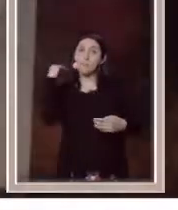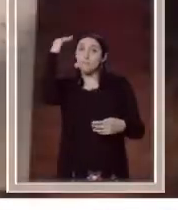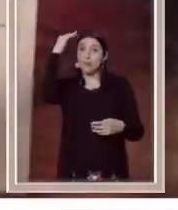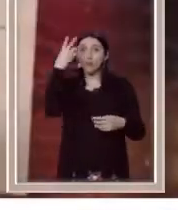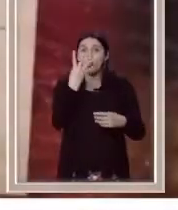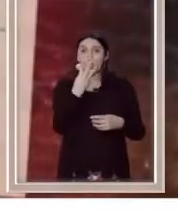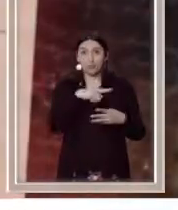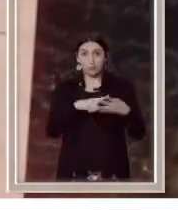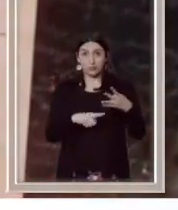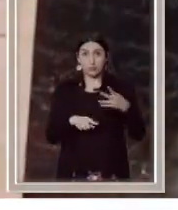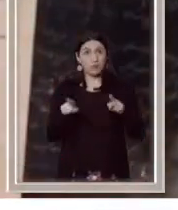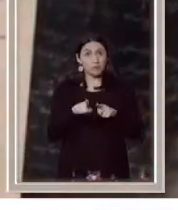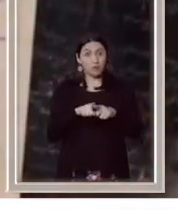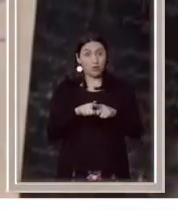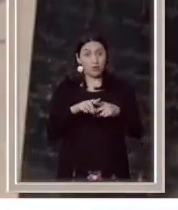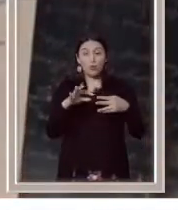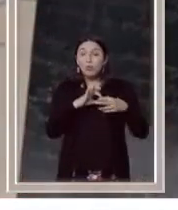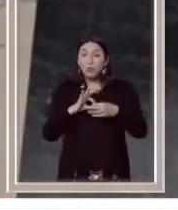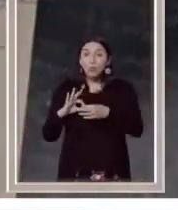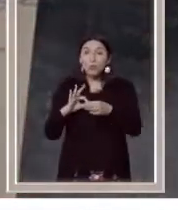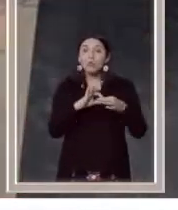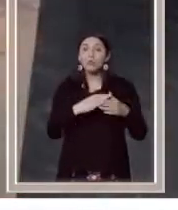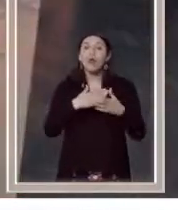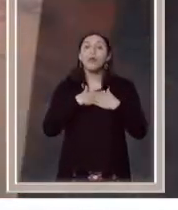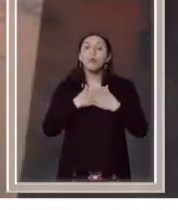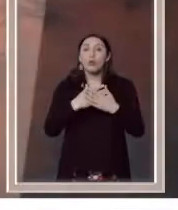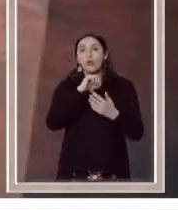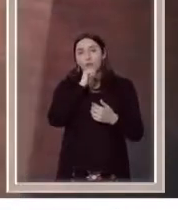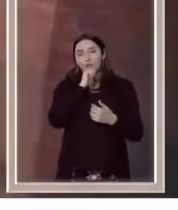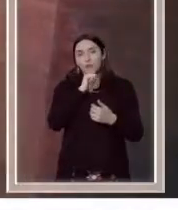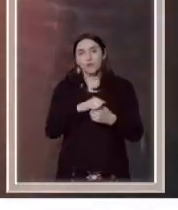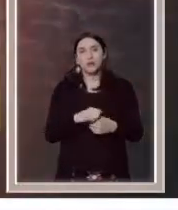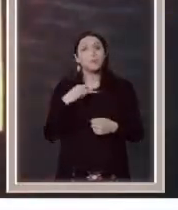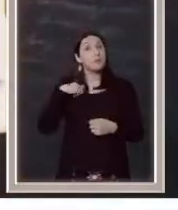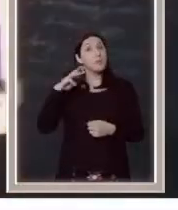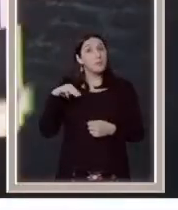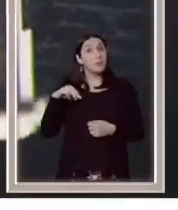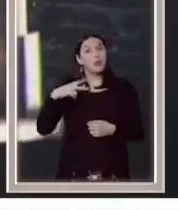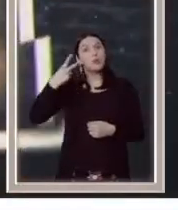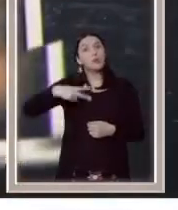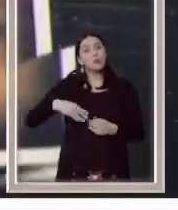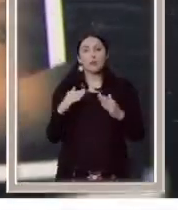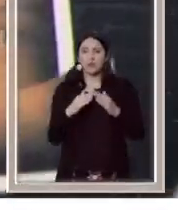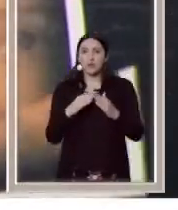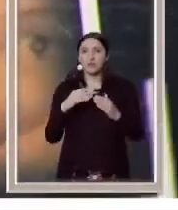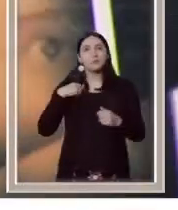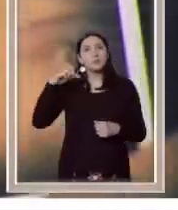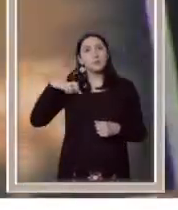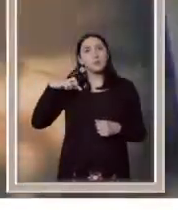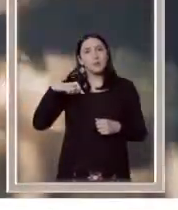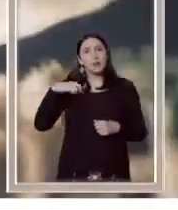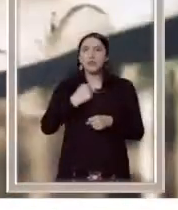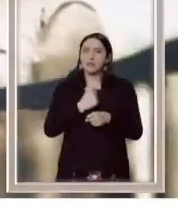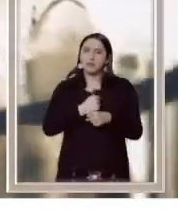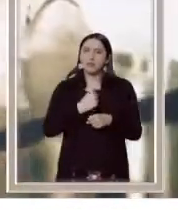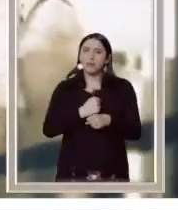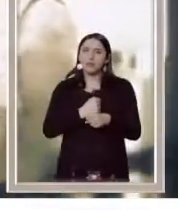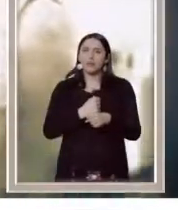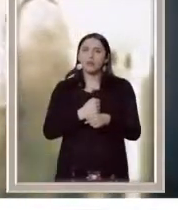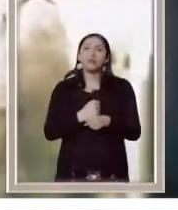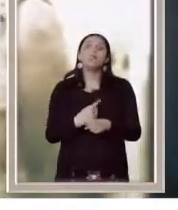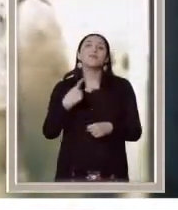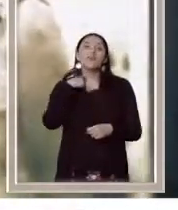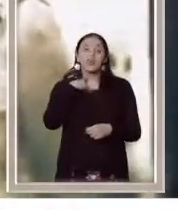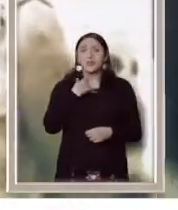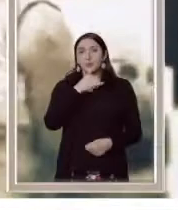El mayor de 4 hermanos, unidos por el amor y la pobreza. Mi madre, una dueña de casa, mi padre, un